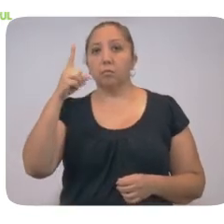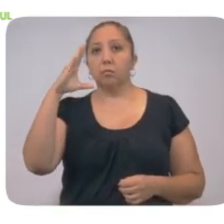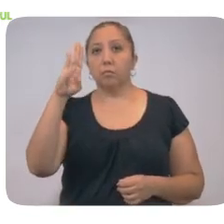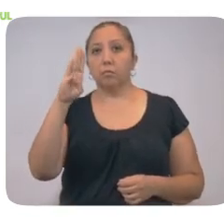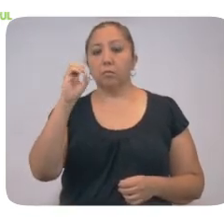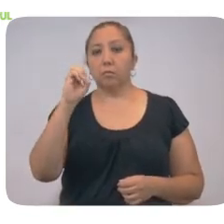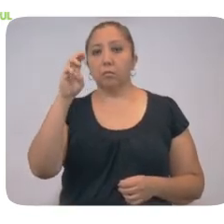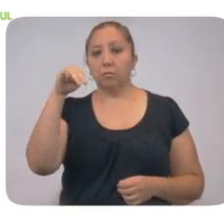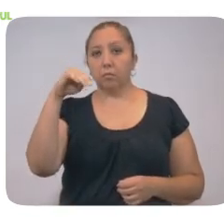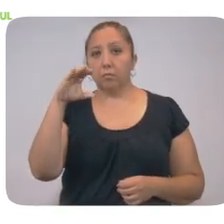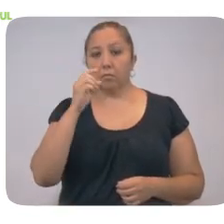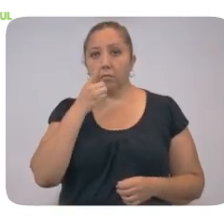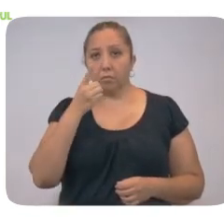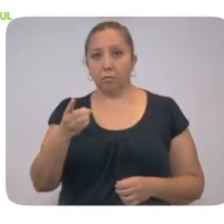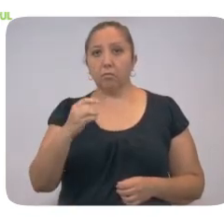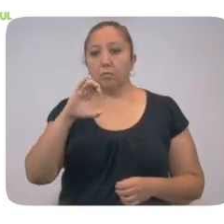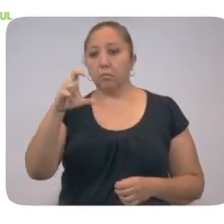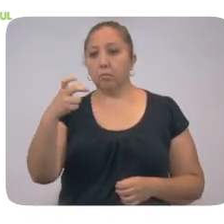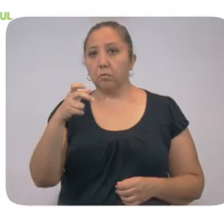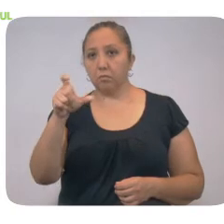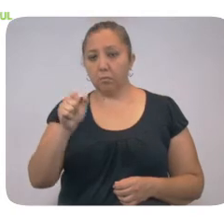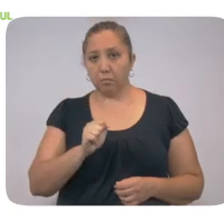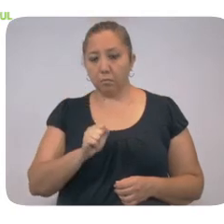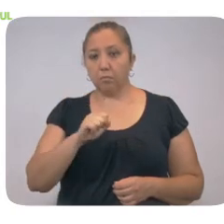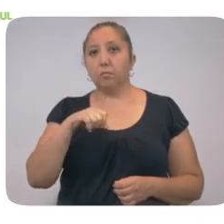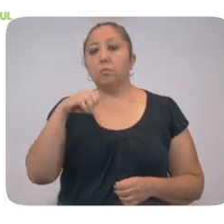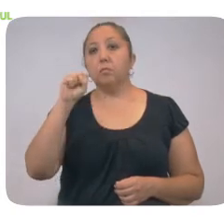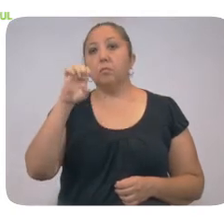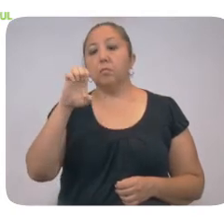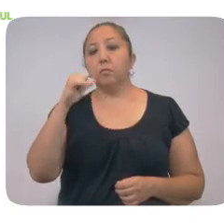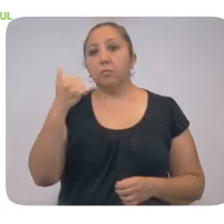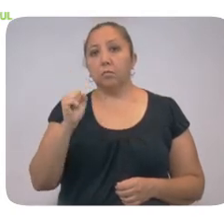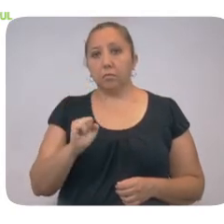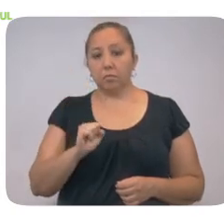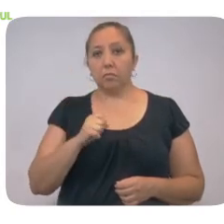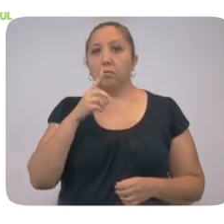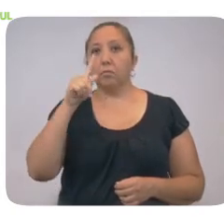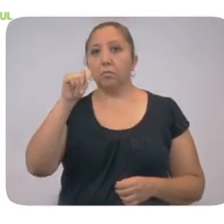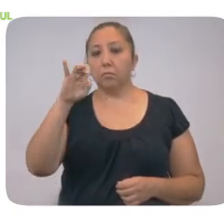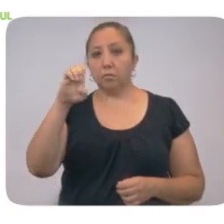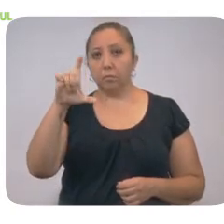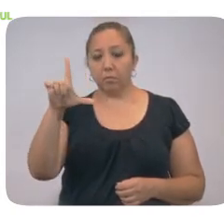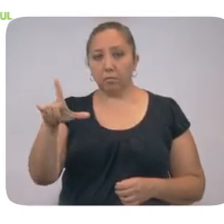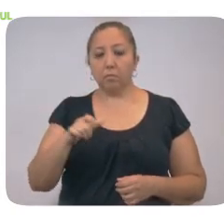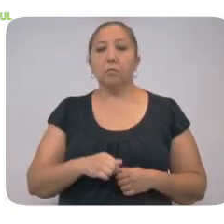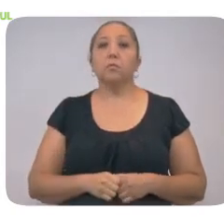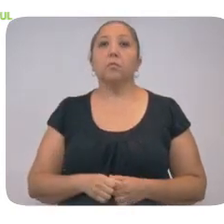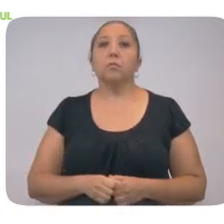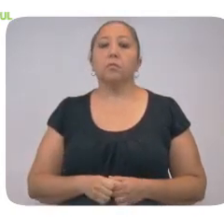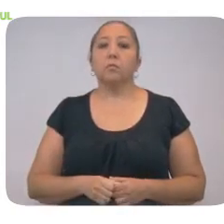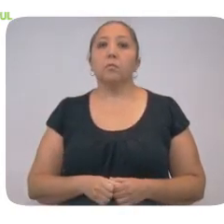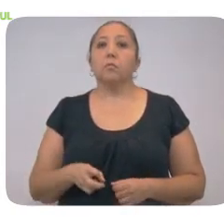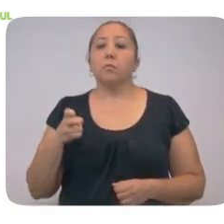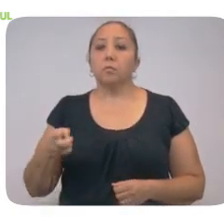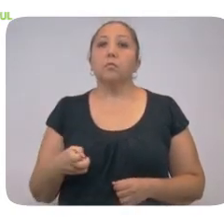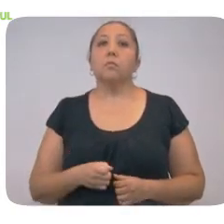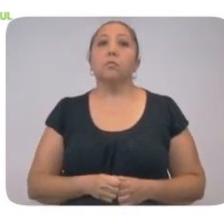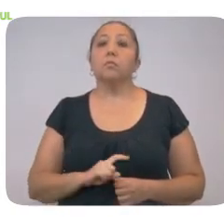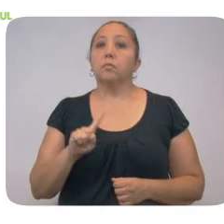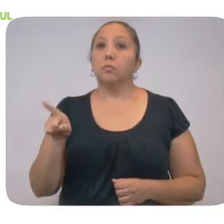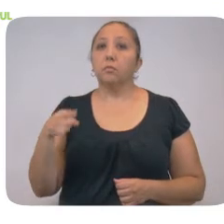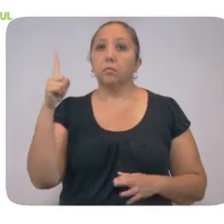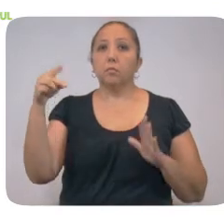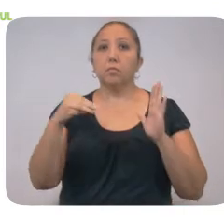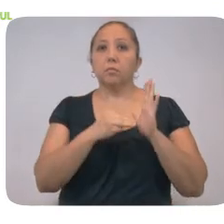Bocobá, Semul, Mashcanú, Oxcuzcab, Seyé, Tecom, Ticul y Tixmehuac. En total, ya